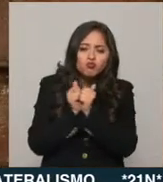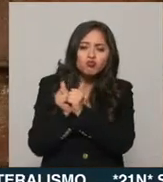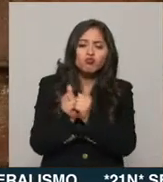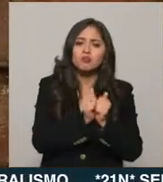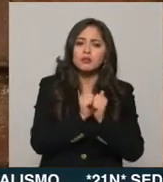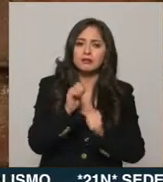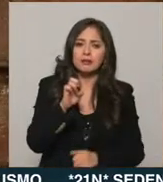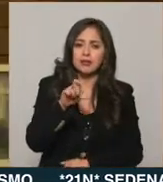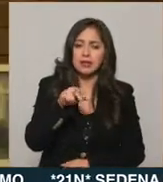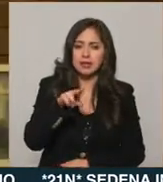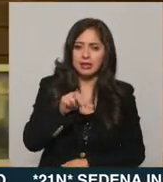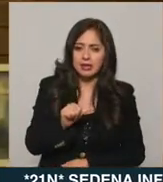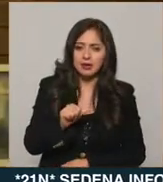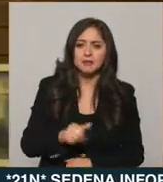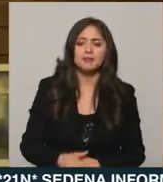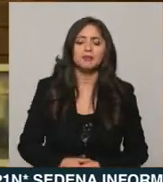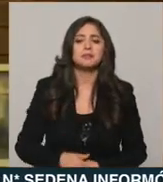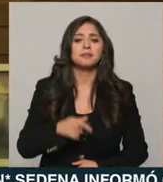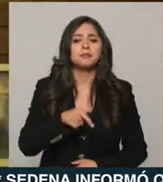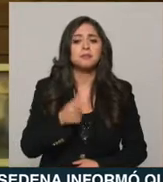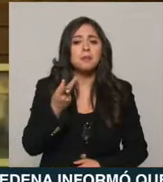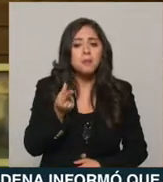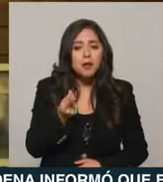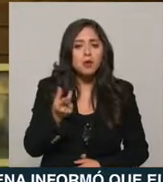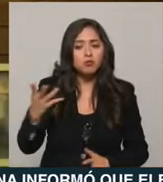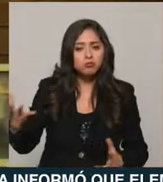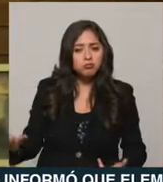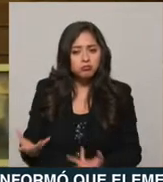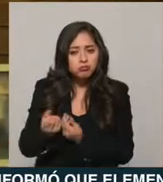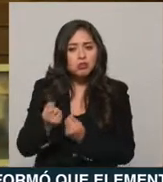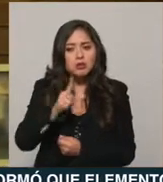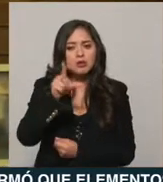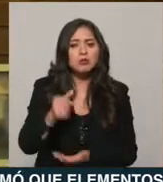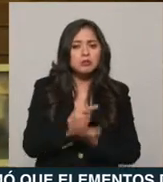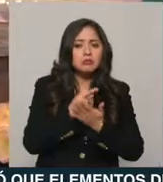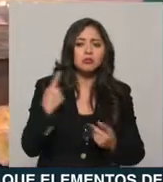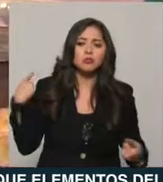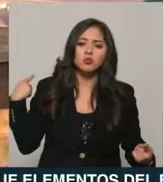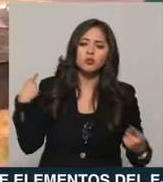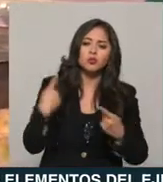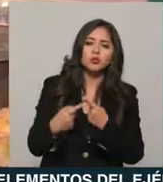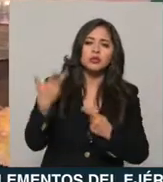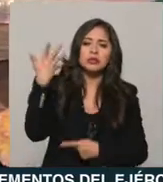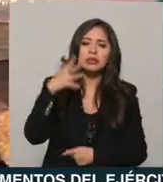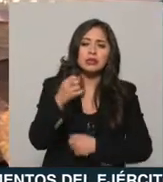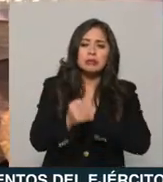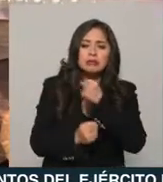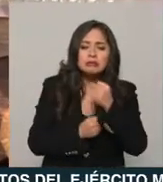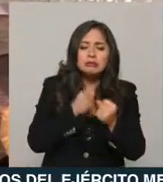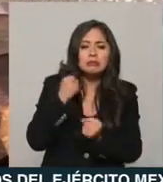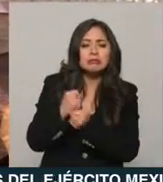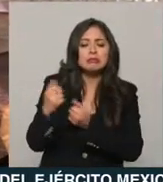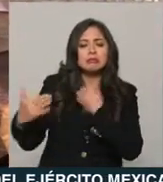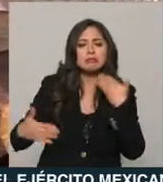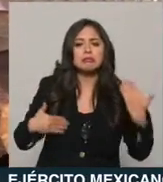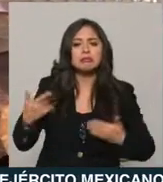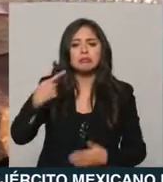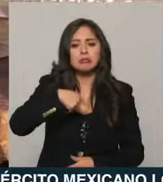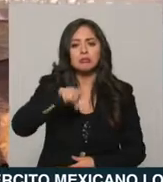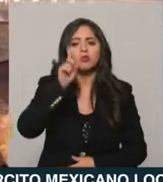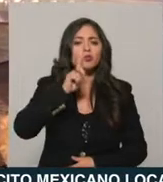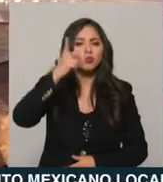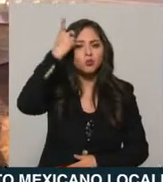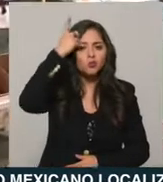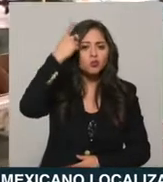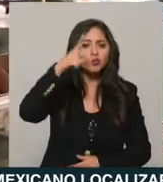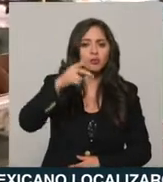Elena, Lucas, un perro rescatado y rehabilitado que por más de 10 años llenó de vida la casa de la propietaria del